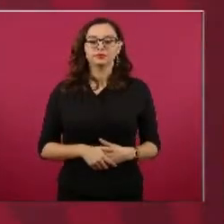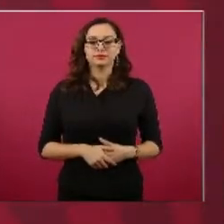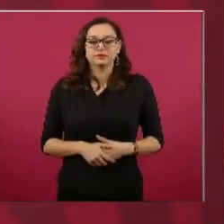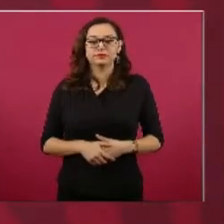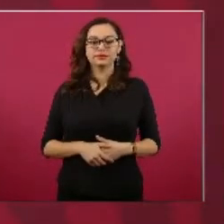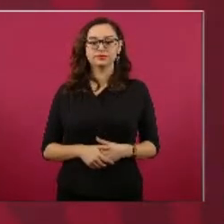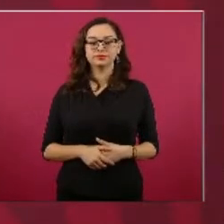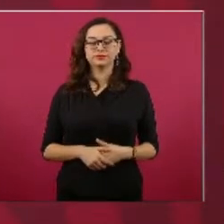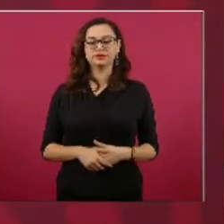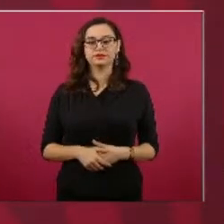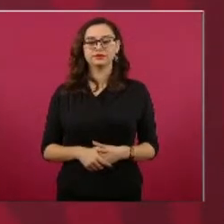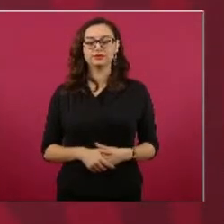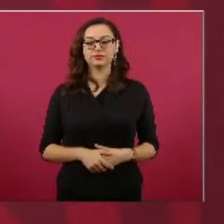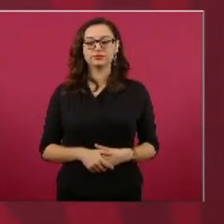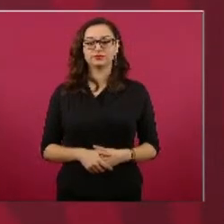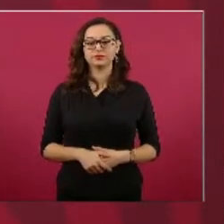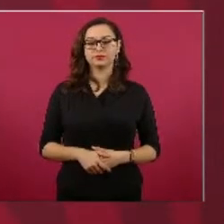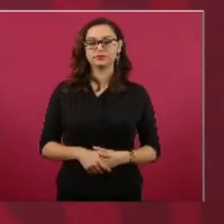potosina